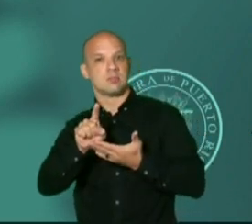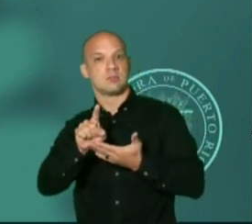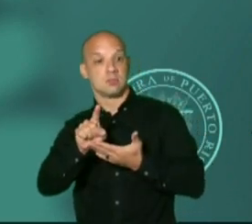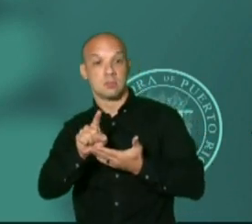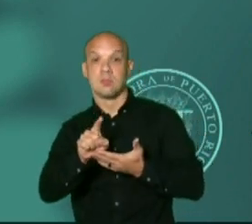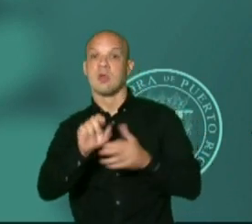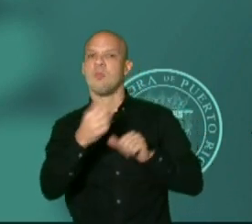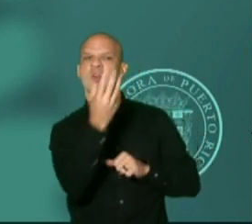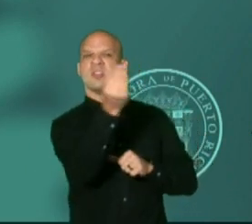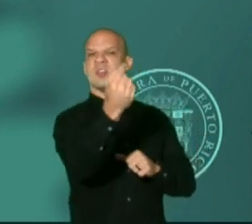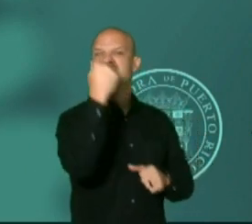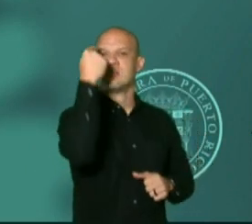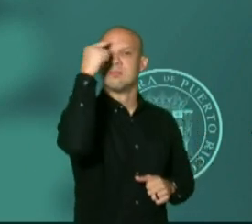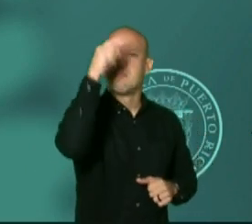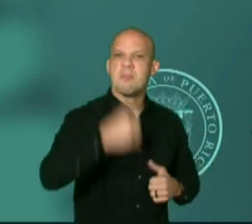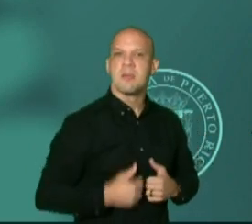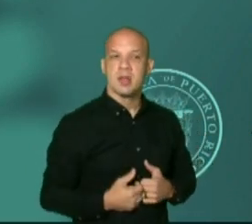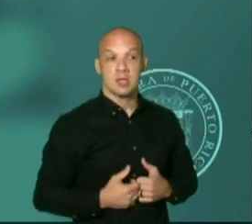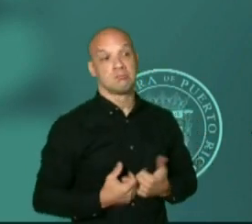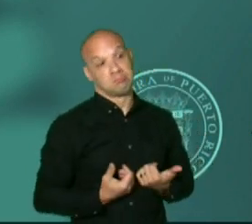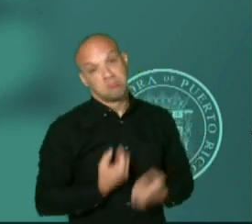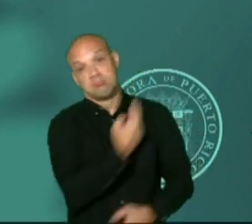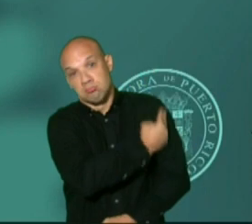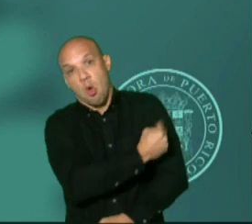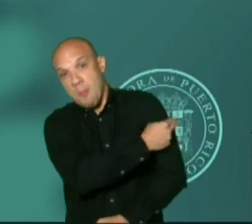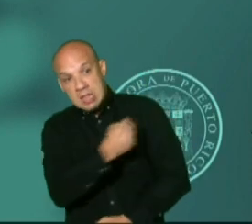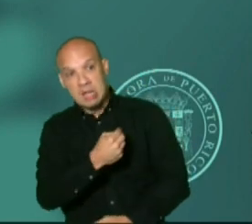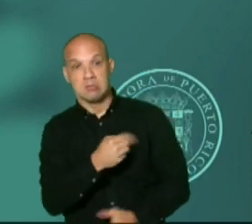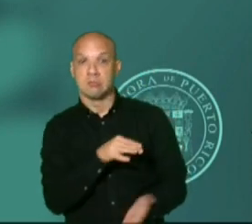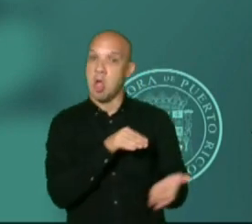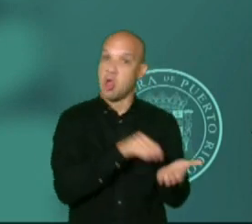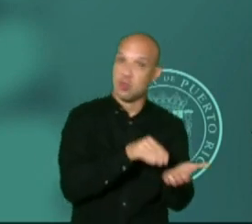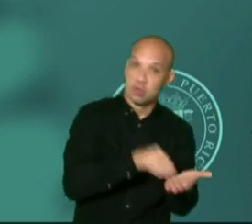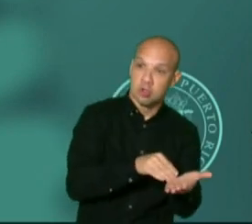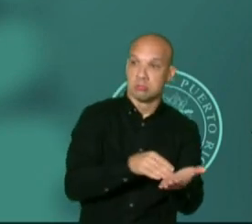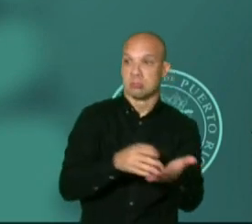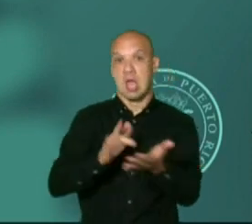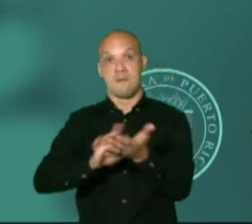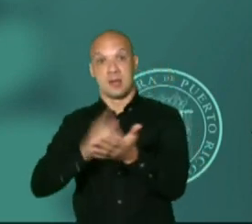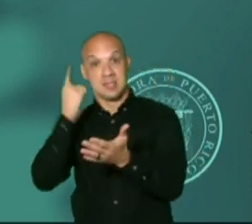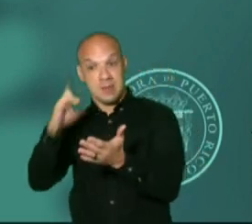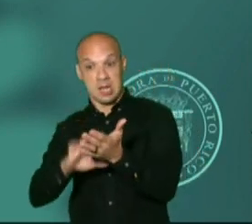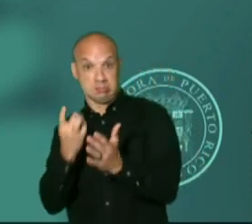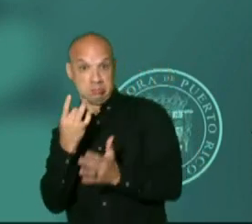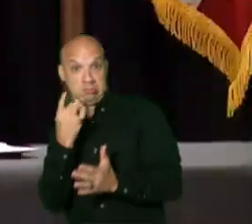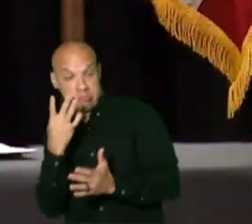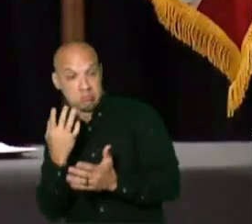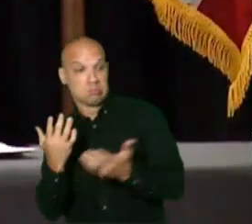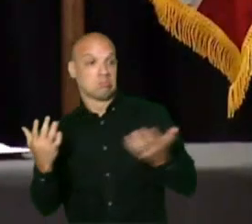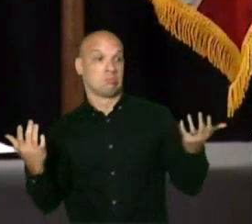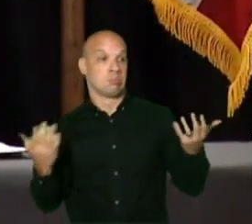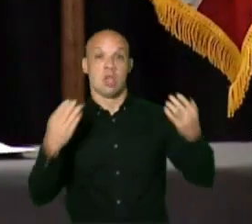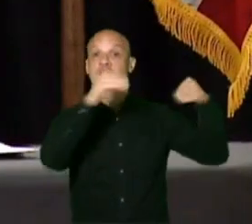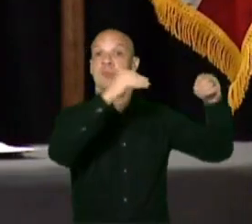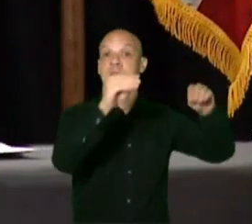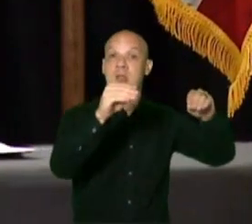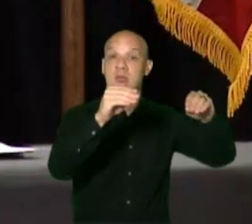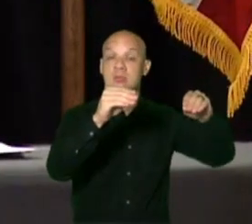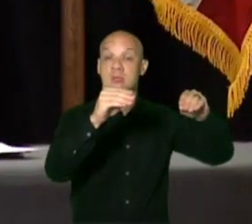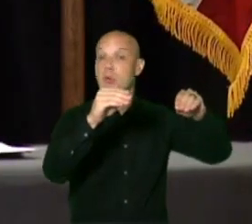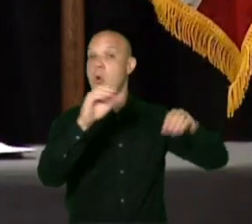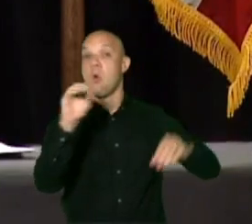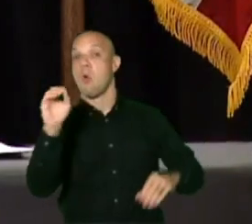para acudir a una cita médica, al hospital, la farmacia, para algún medicamento, supermercados o